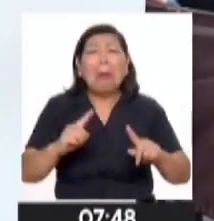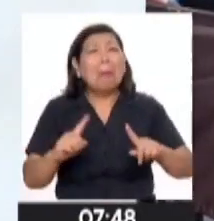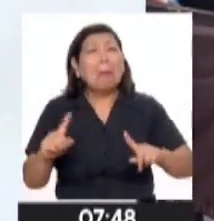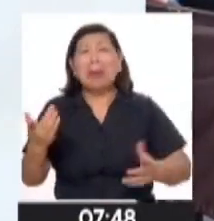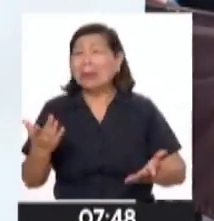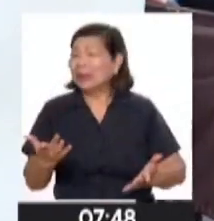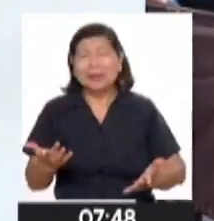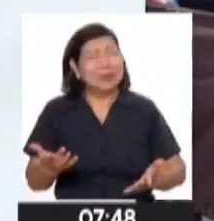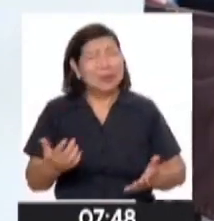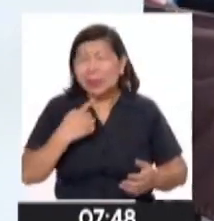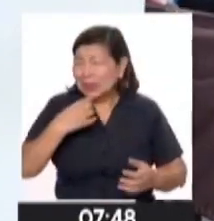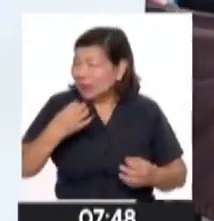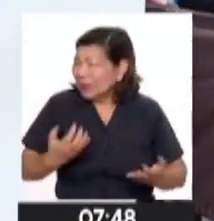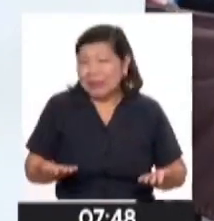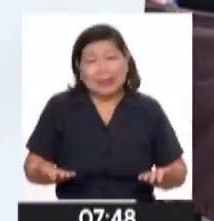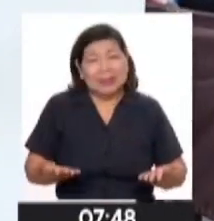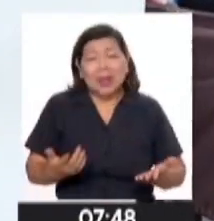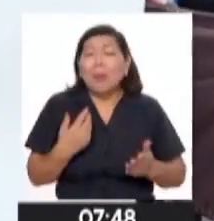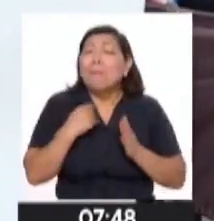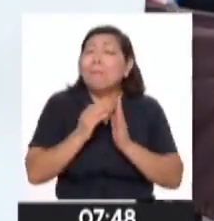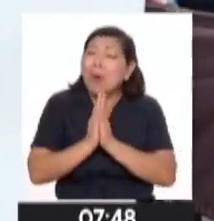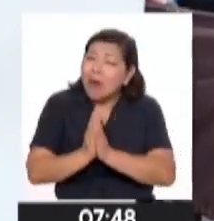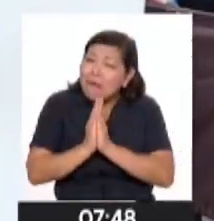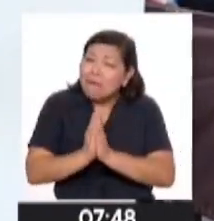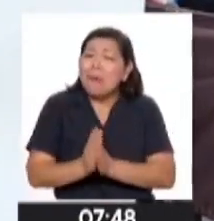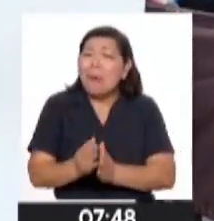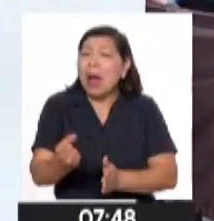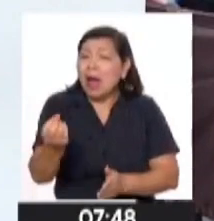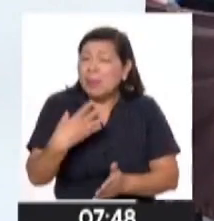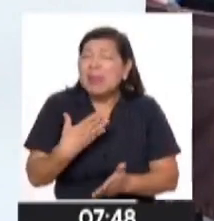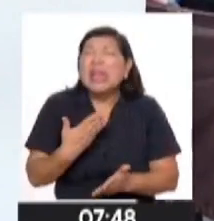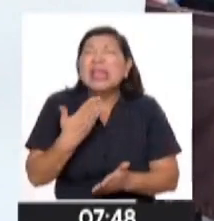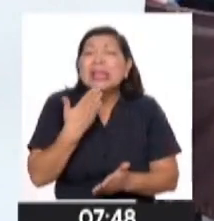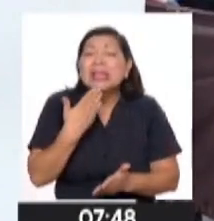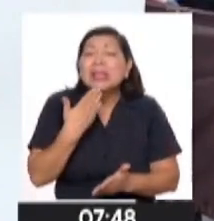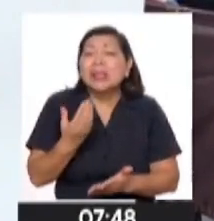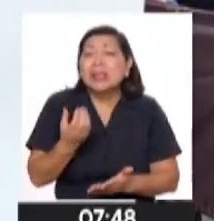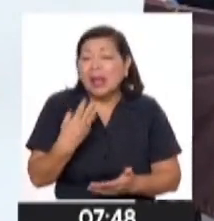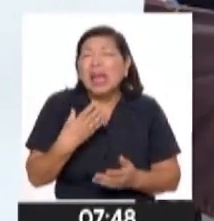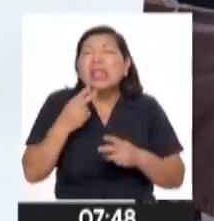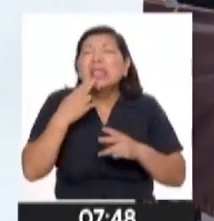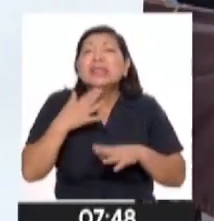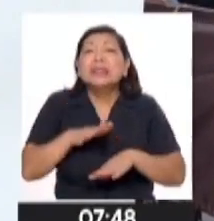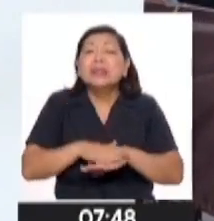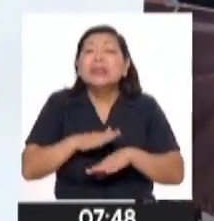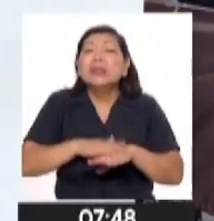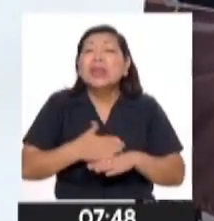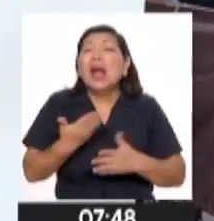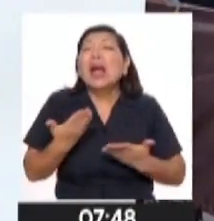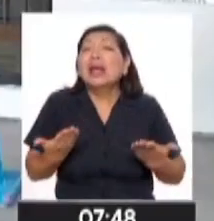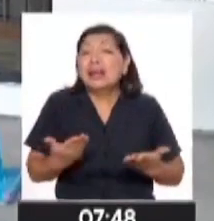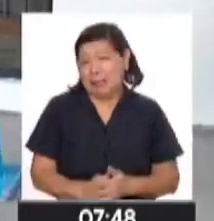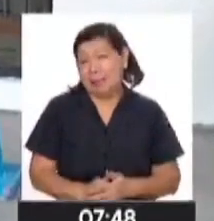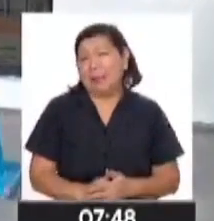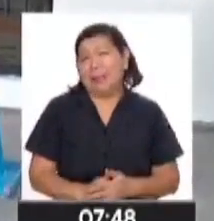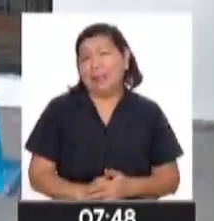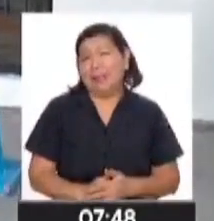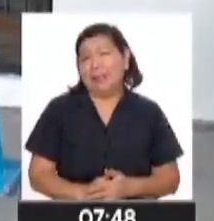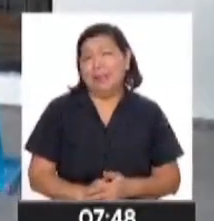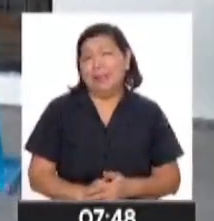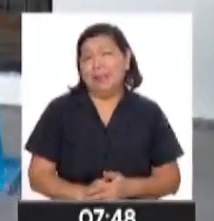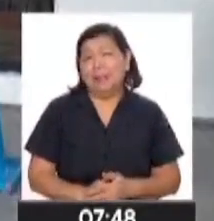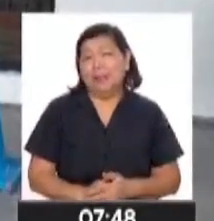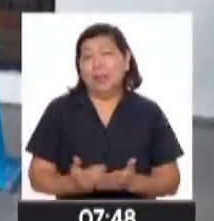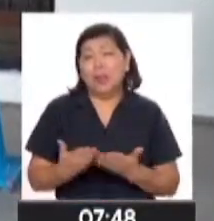no estoy bien segura. Pues yo pido por favor que me ayuden con la investigación, qué es lo que ha pasado.